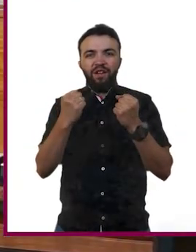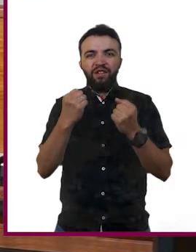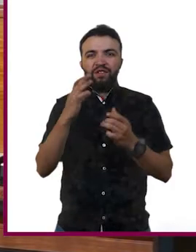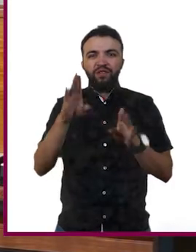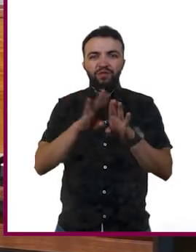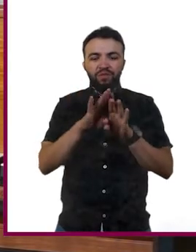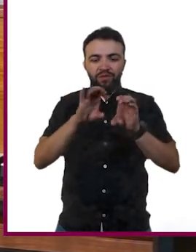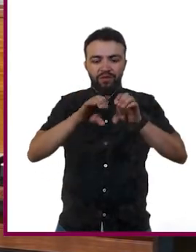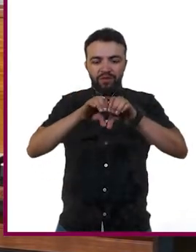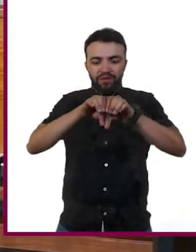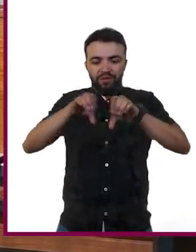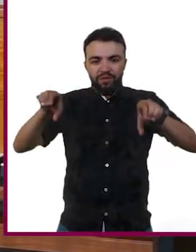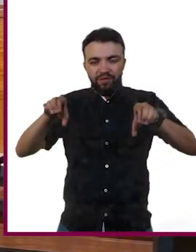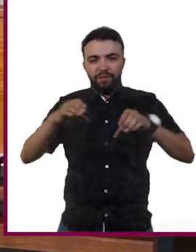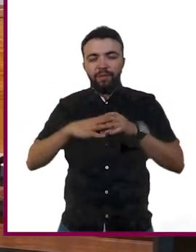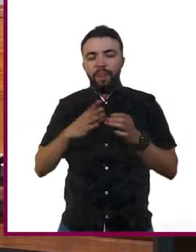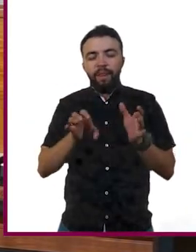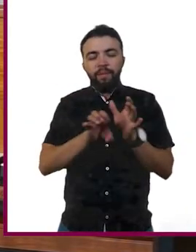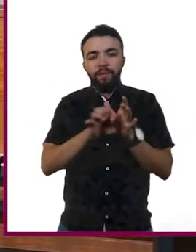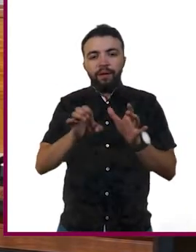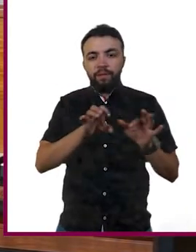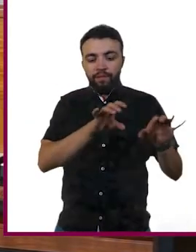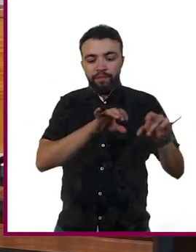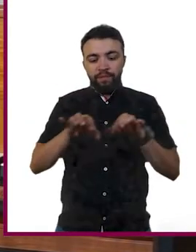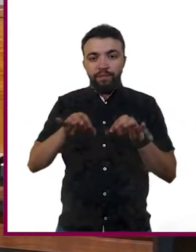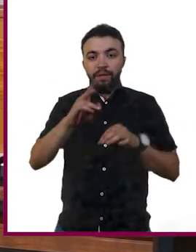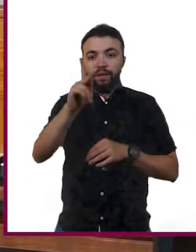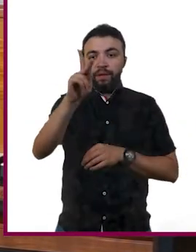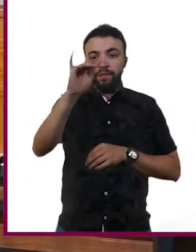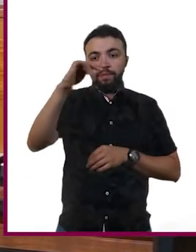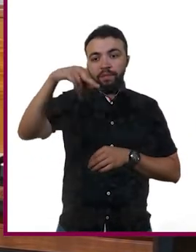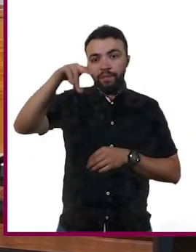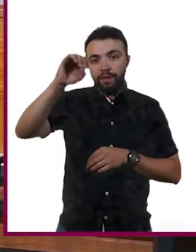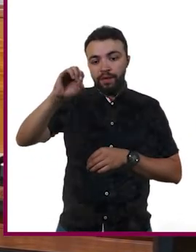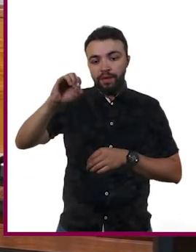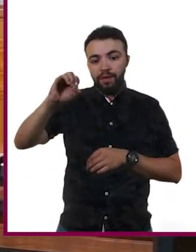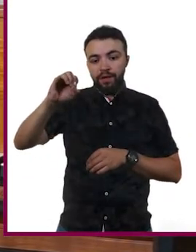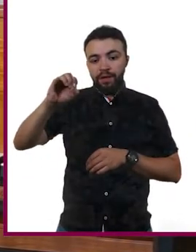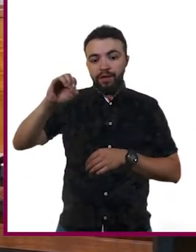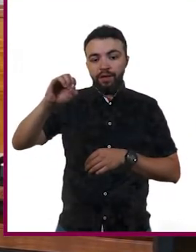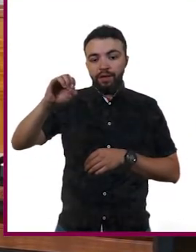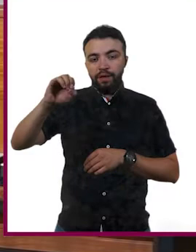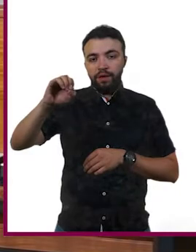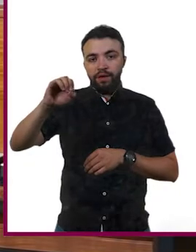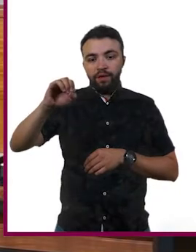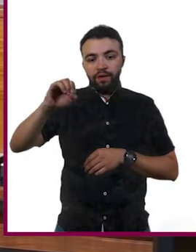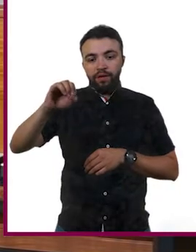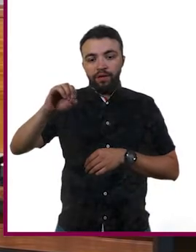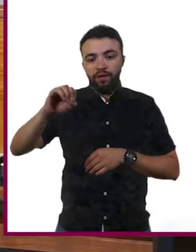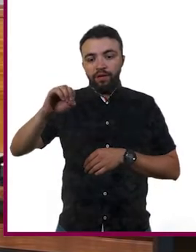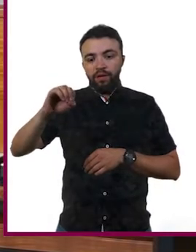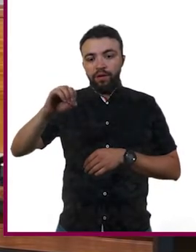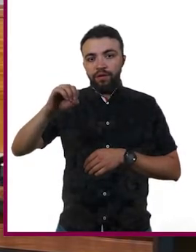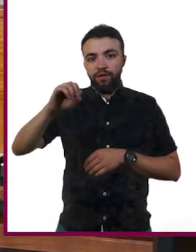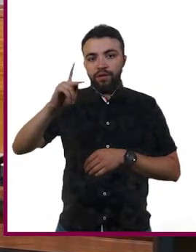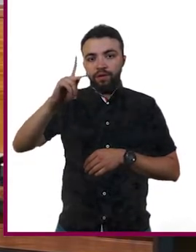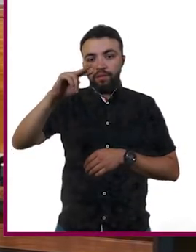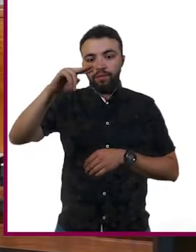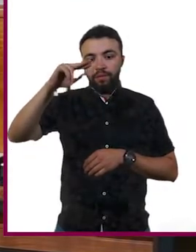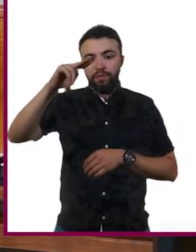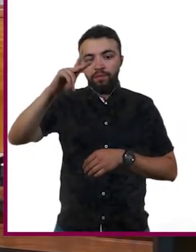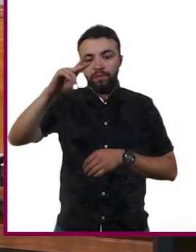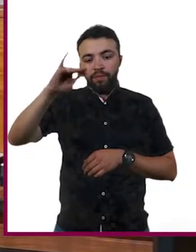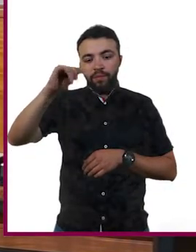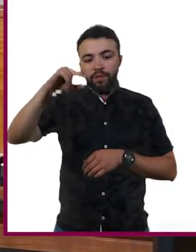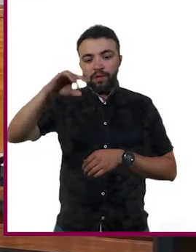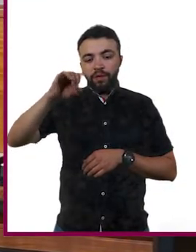Los pianos, como tienen, digamos, la tensión es mucho mayor, ¿no? La sonoridad es mucho mayor. Entonces, justamente por